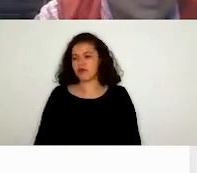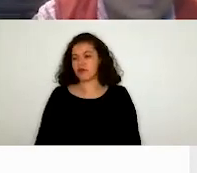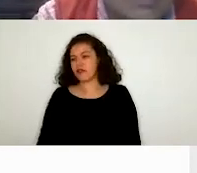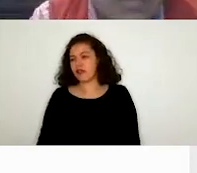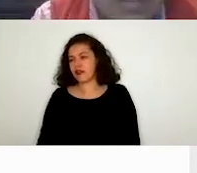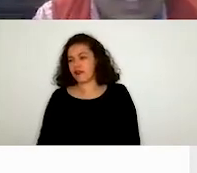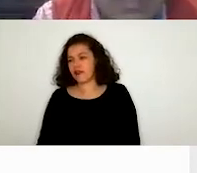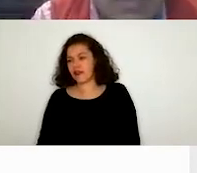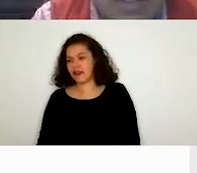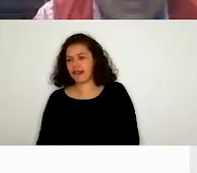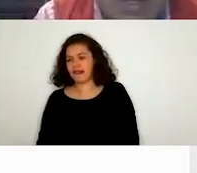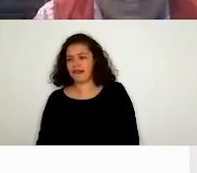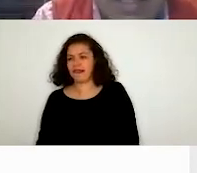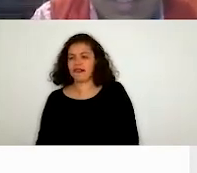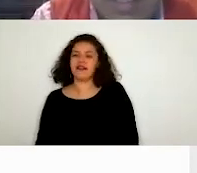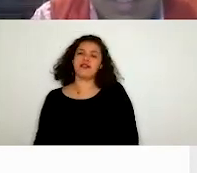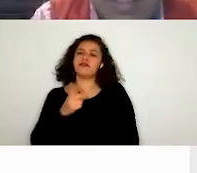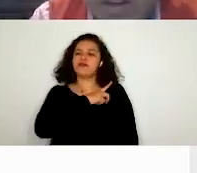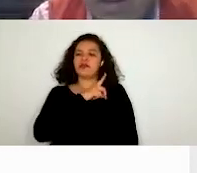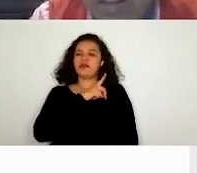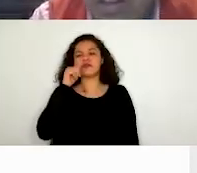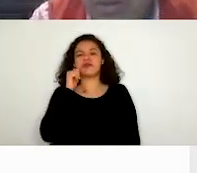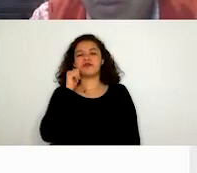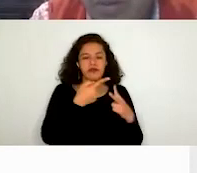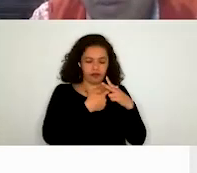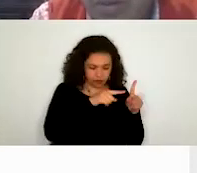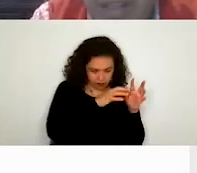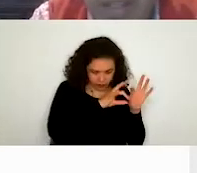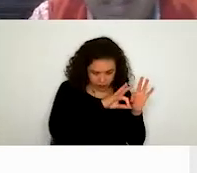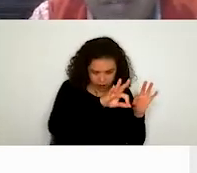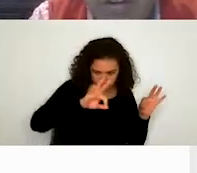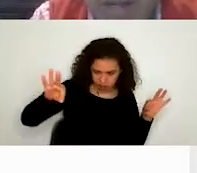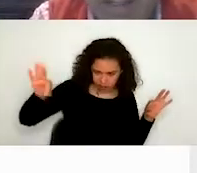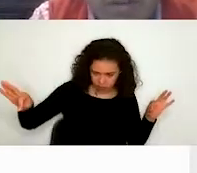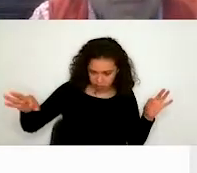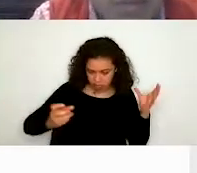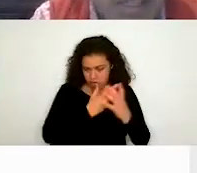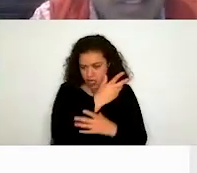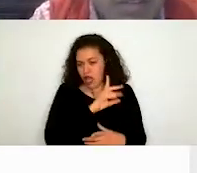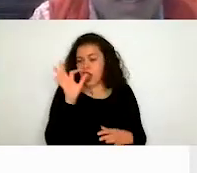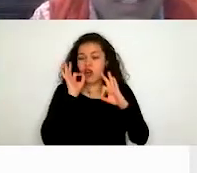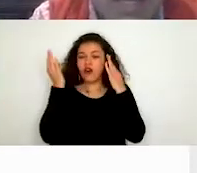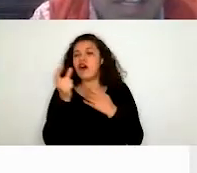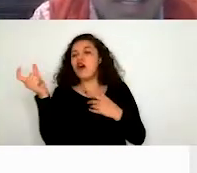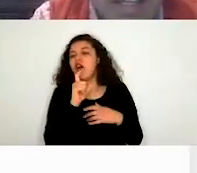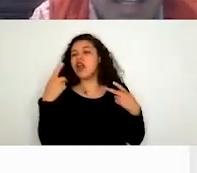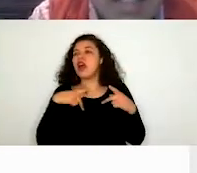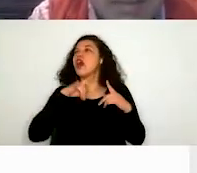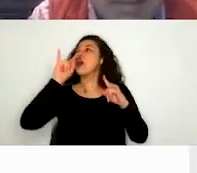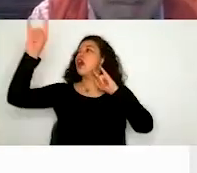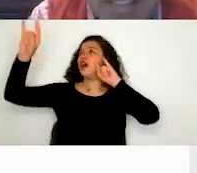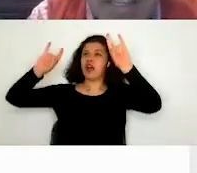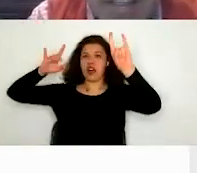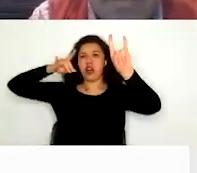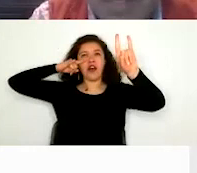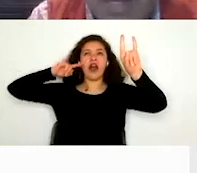La señalización deberá ser continua desde el inicio del recorrido de evacuación, de forma que cuando se pierda la visión de una señal, se vea